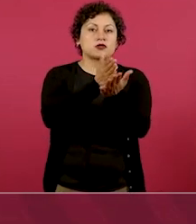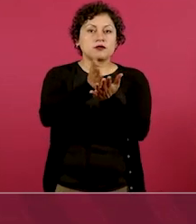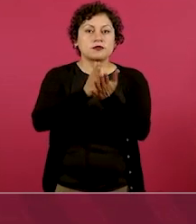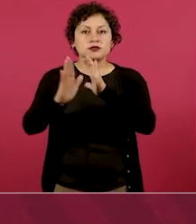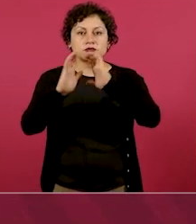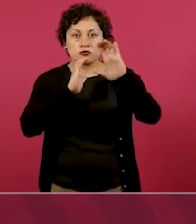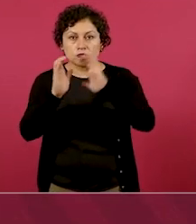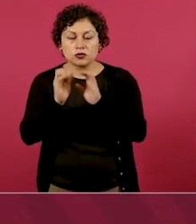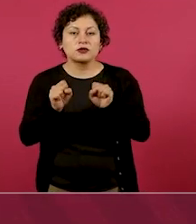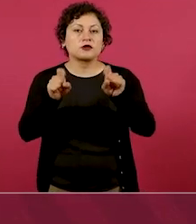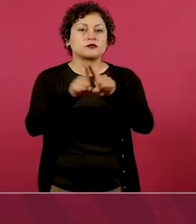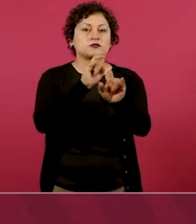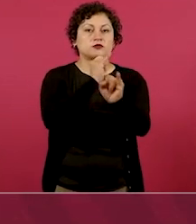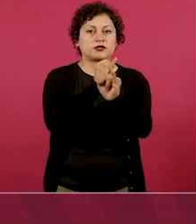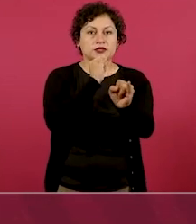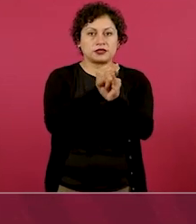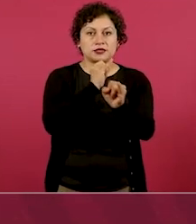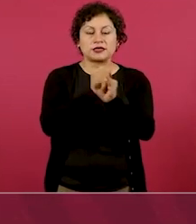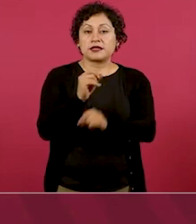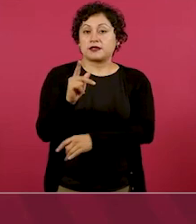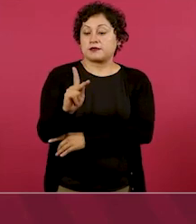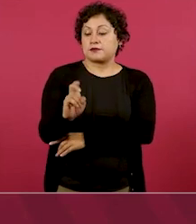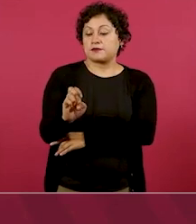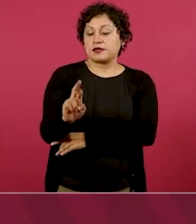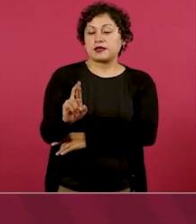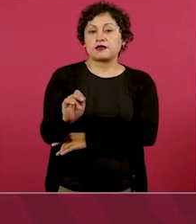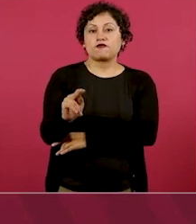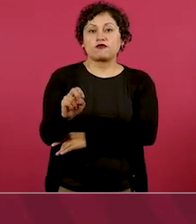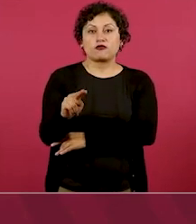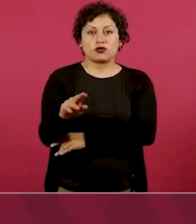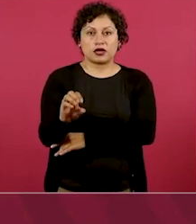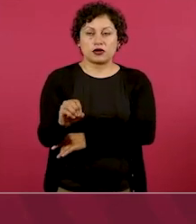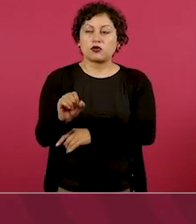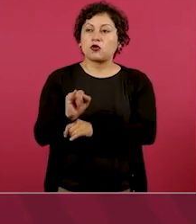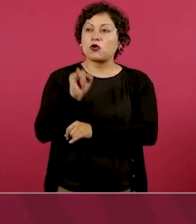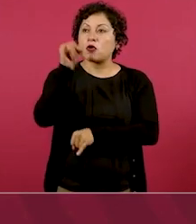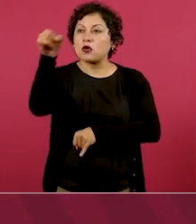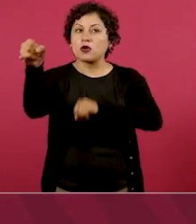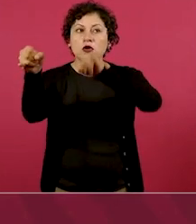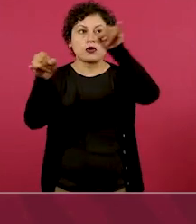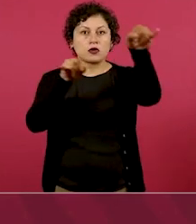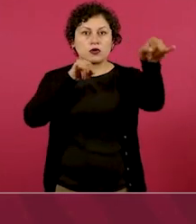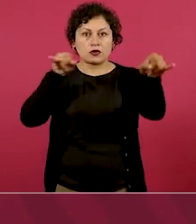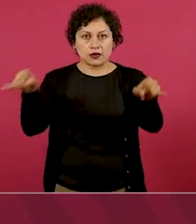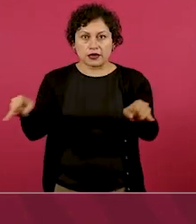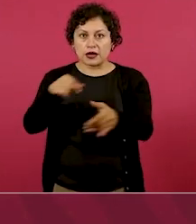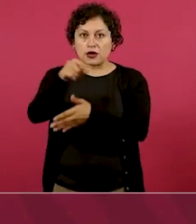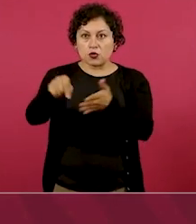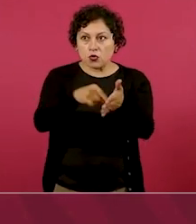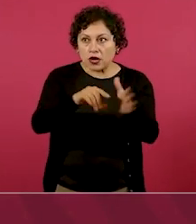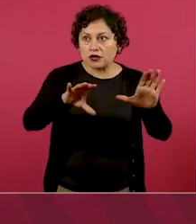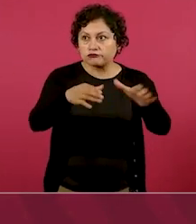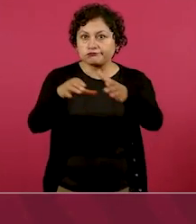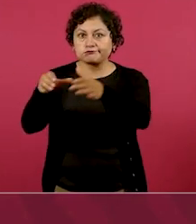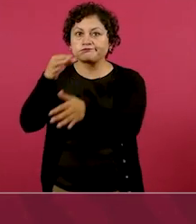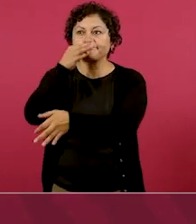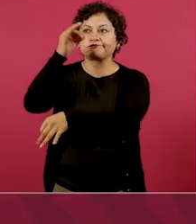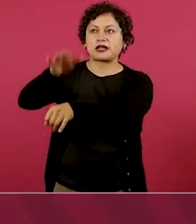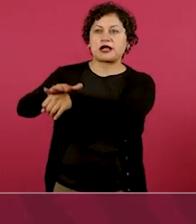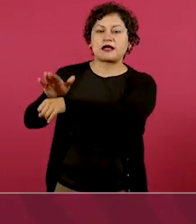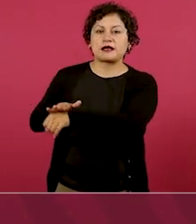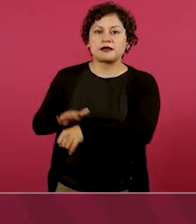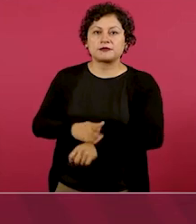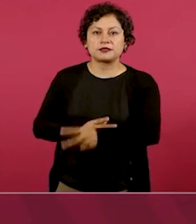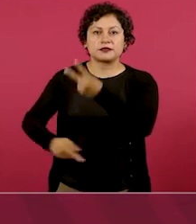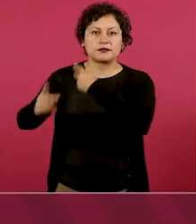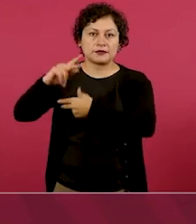sociales y del perifoneo en las zonas lejanas y en la costa, para informarle a la población del impacto